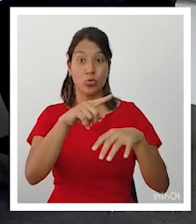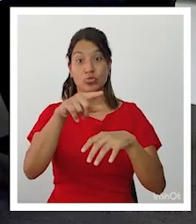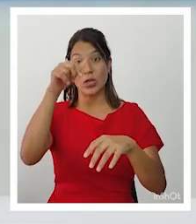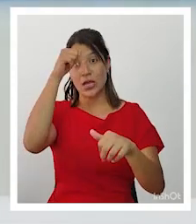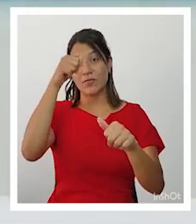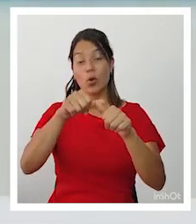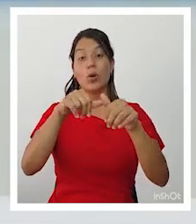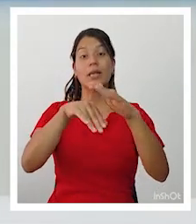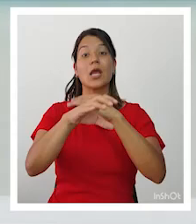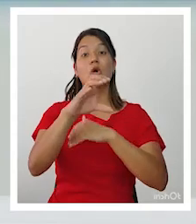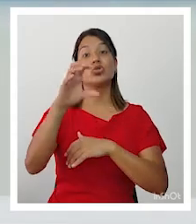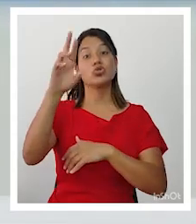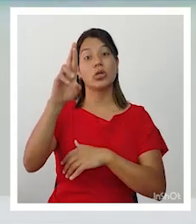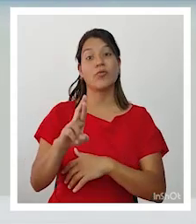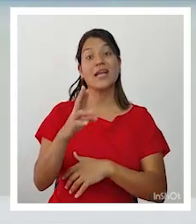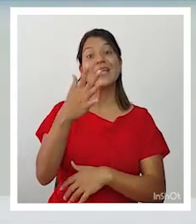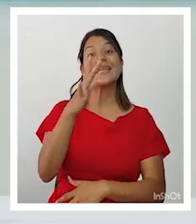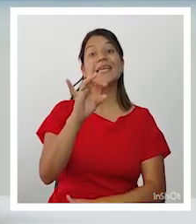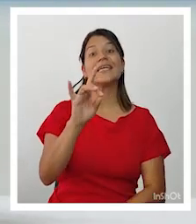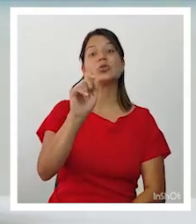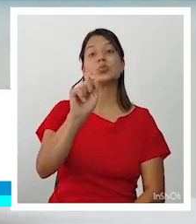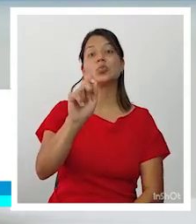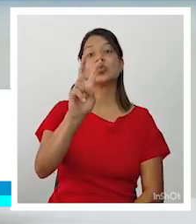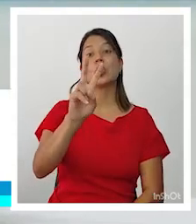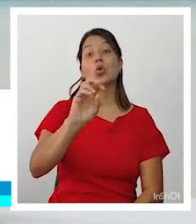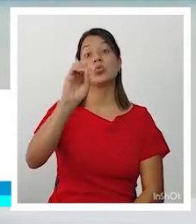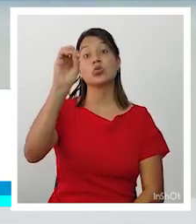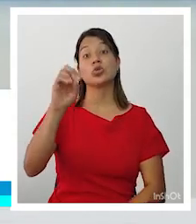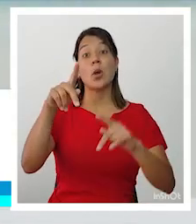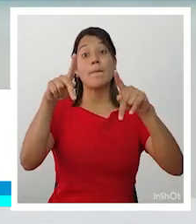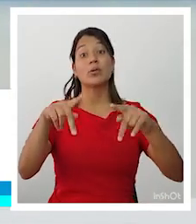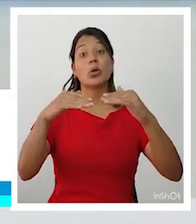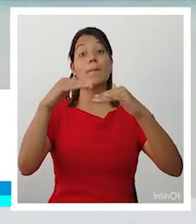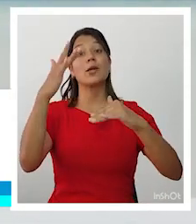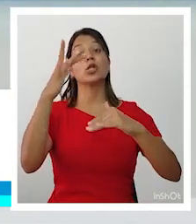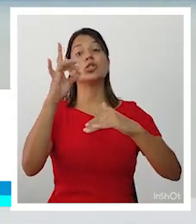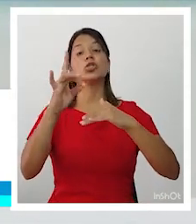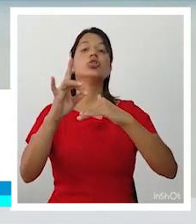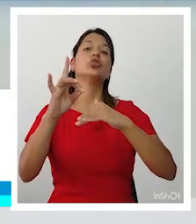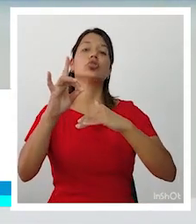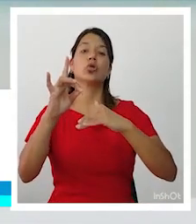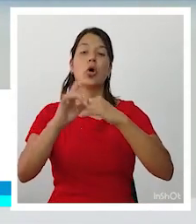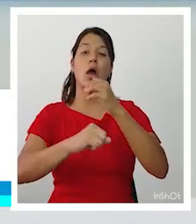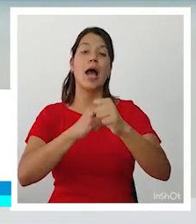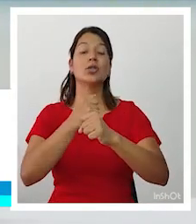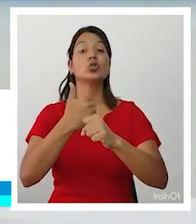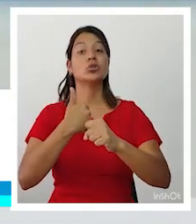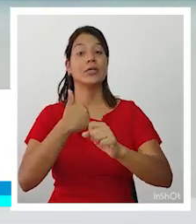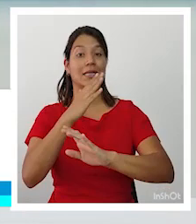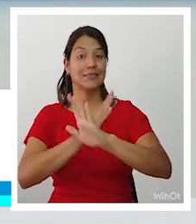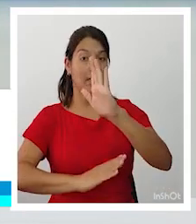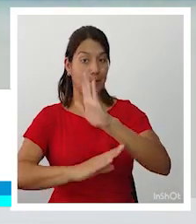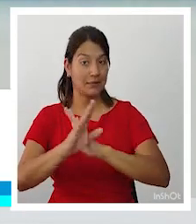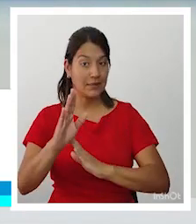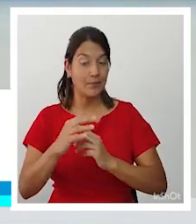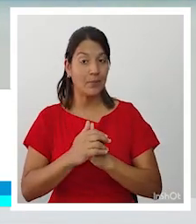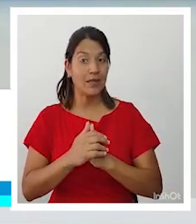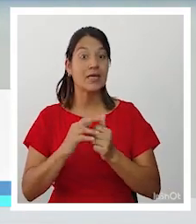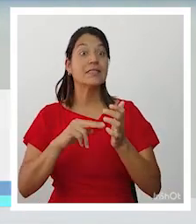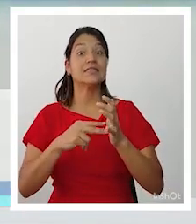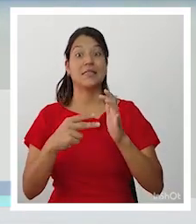el 18.2% de la población mayor de 18 años presenta alguna situación de discapacidad. Estamos hablando que son